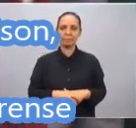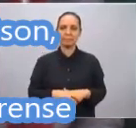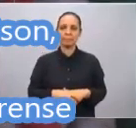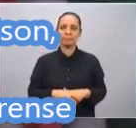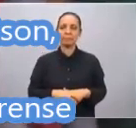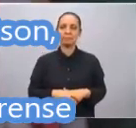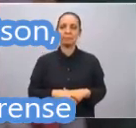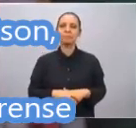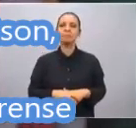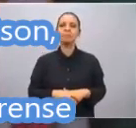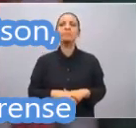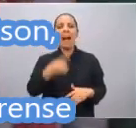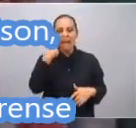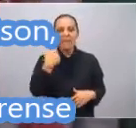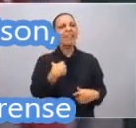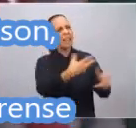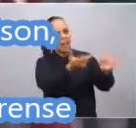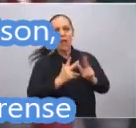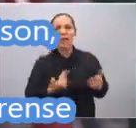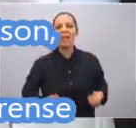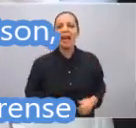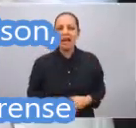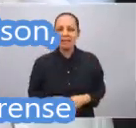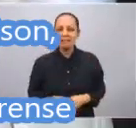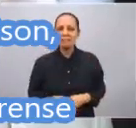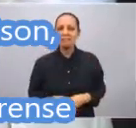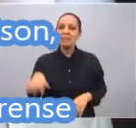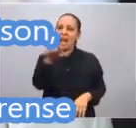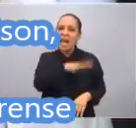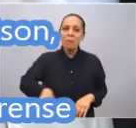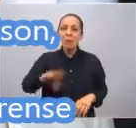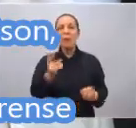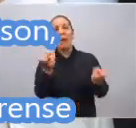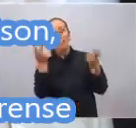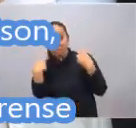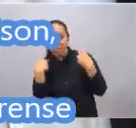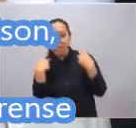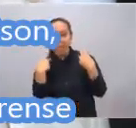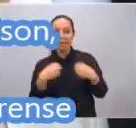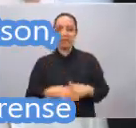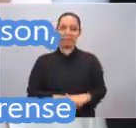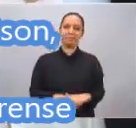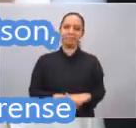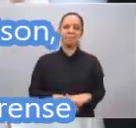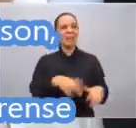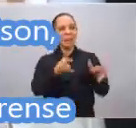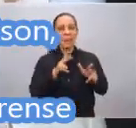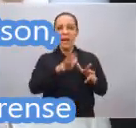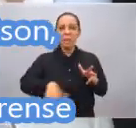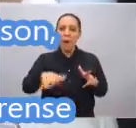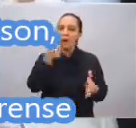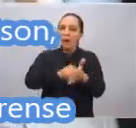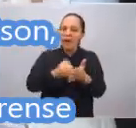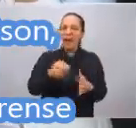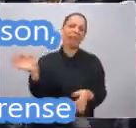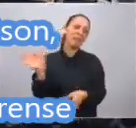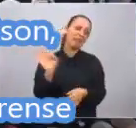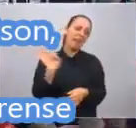Que nos vengan a decir a nosotros que el pueblo bajó los brazos o que el pueblo no lucha.